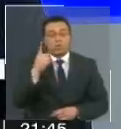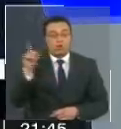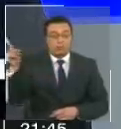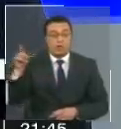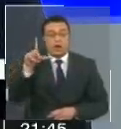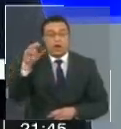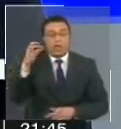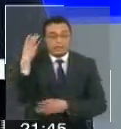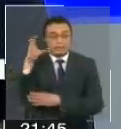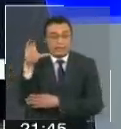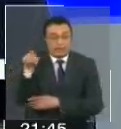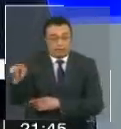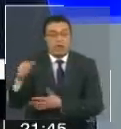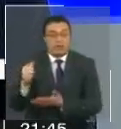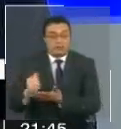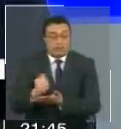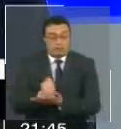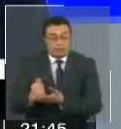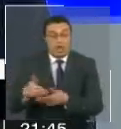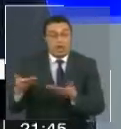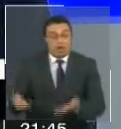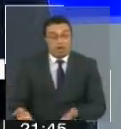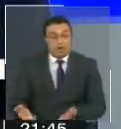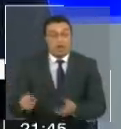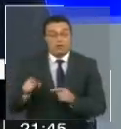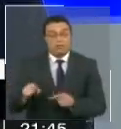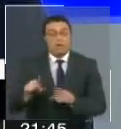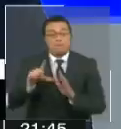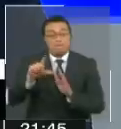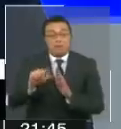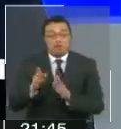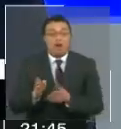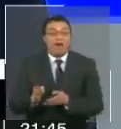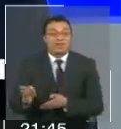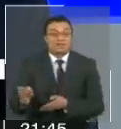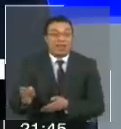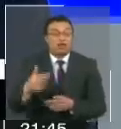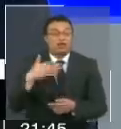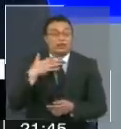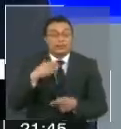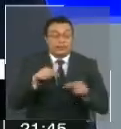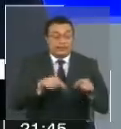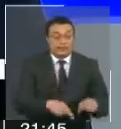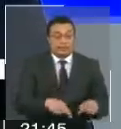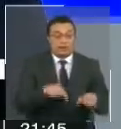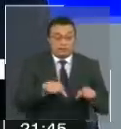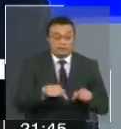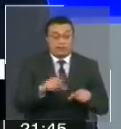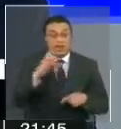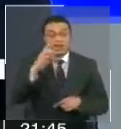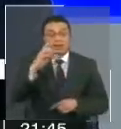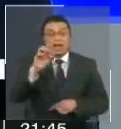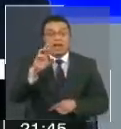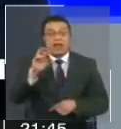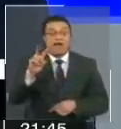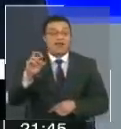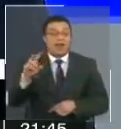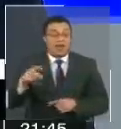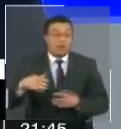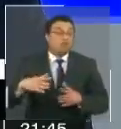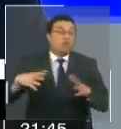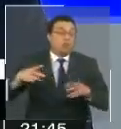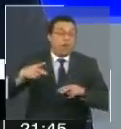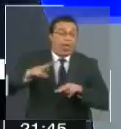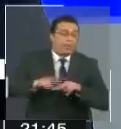que se está tramitando, que está menos avanzada probablemente que esta, porque este caso Caravana es muy